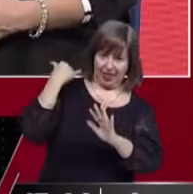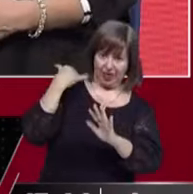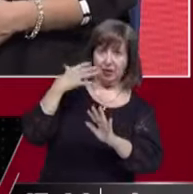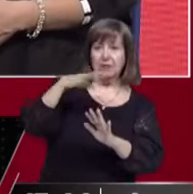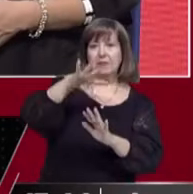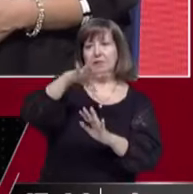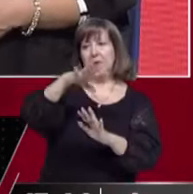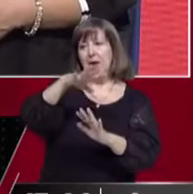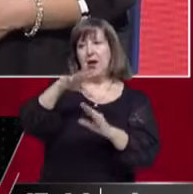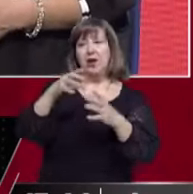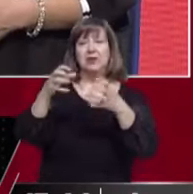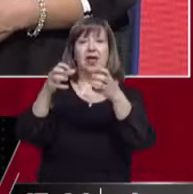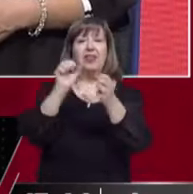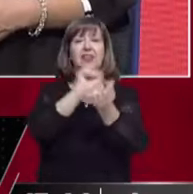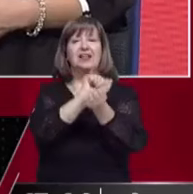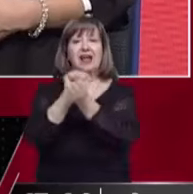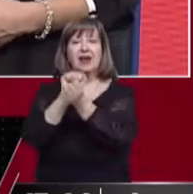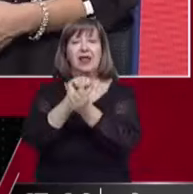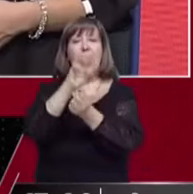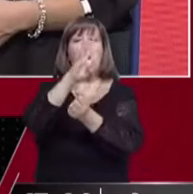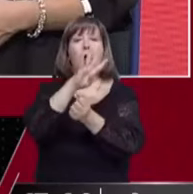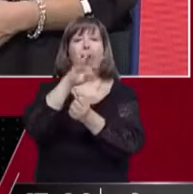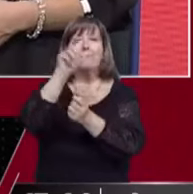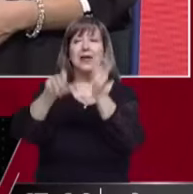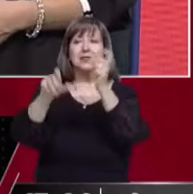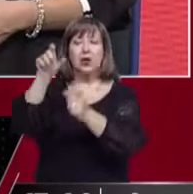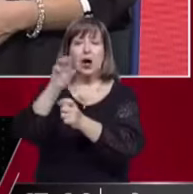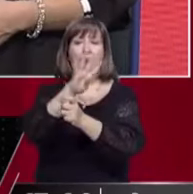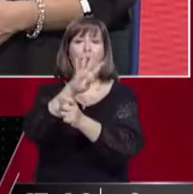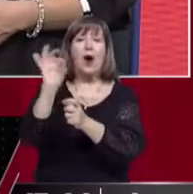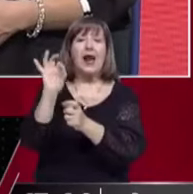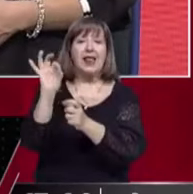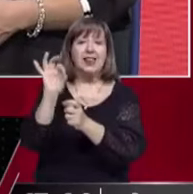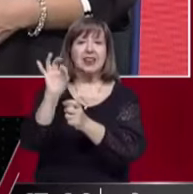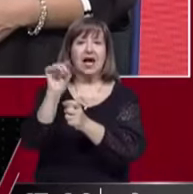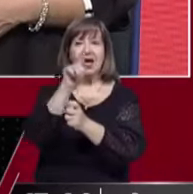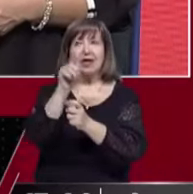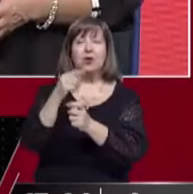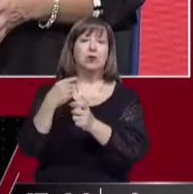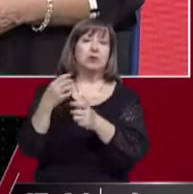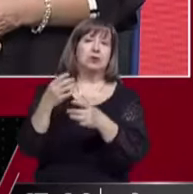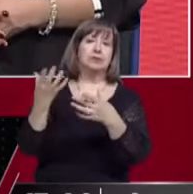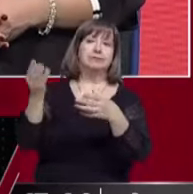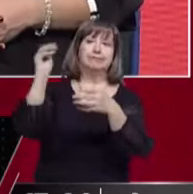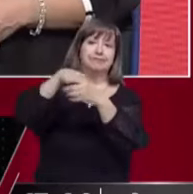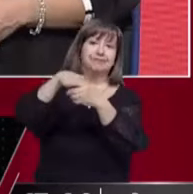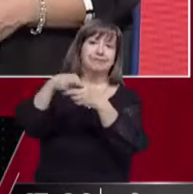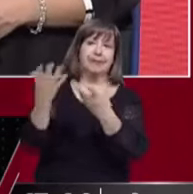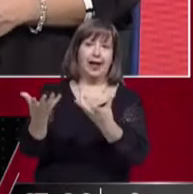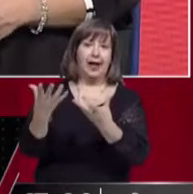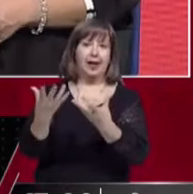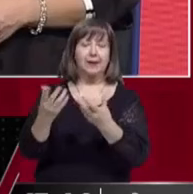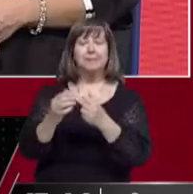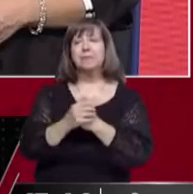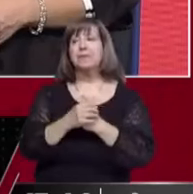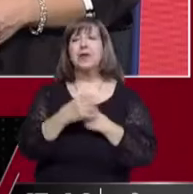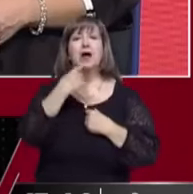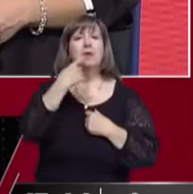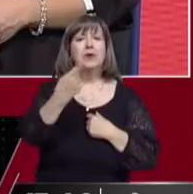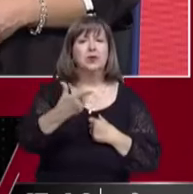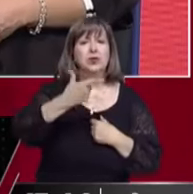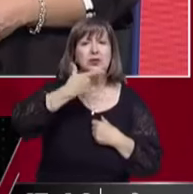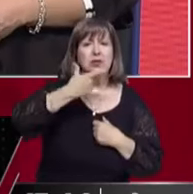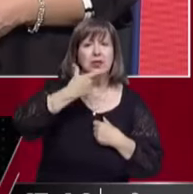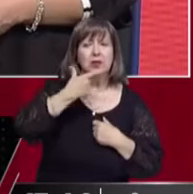los pies de la familia, la preocupación del papá y la mamá queriendo comunicarse. ¿Cada cuánto tienen la posibilidad de hablar con la gente de